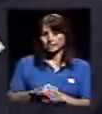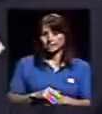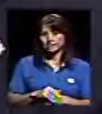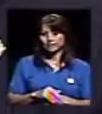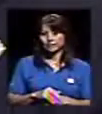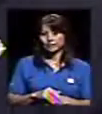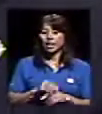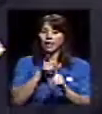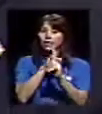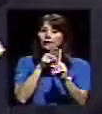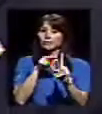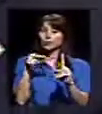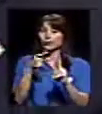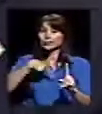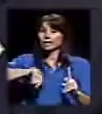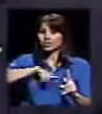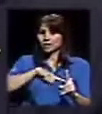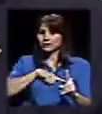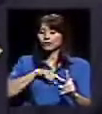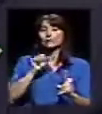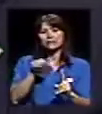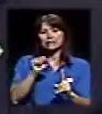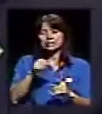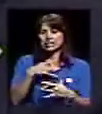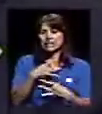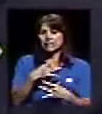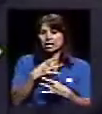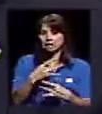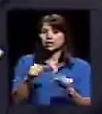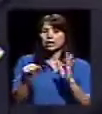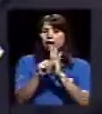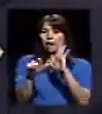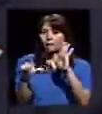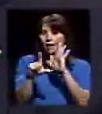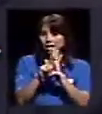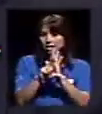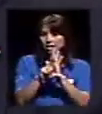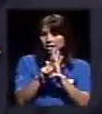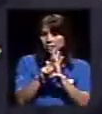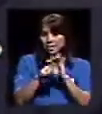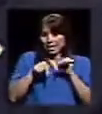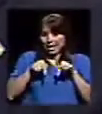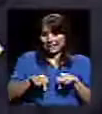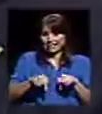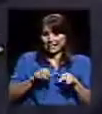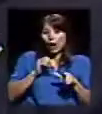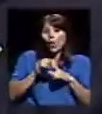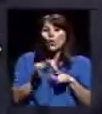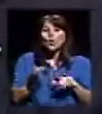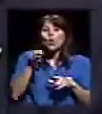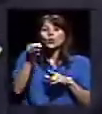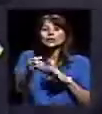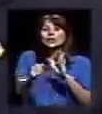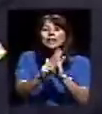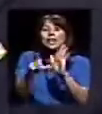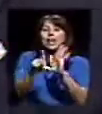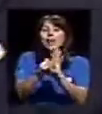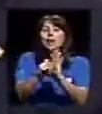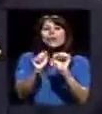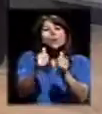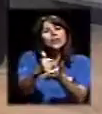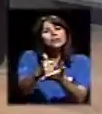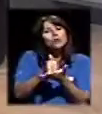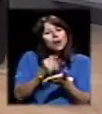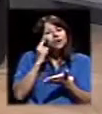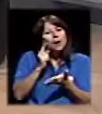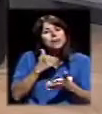nuestro, sí hay interés de que la Asamblea Legislativa, esta o la próxima, pueda ayudarnos con esos proyectos de ley